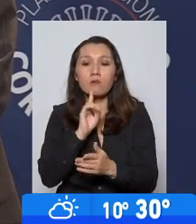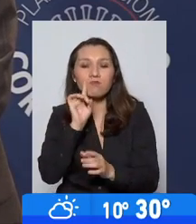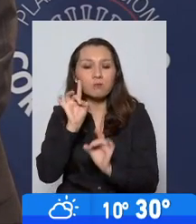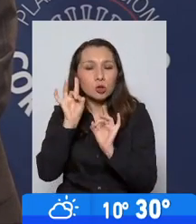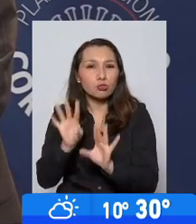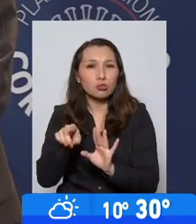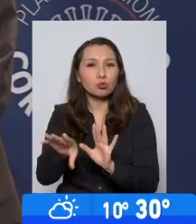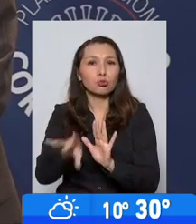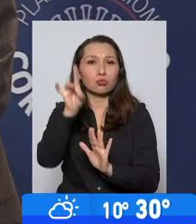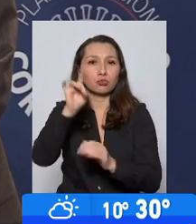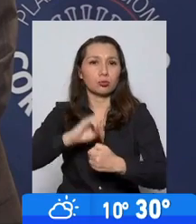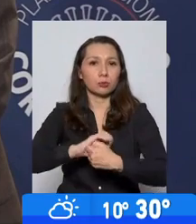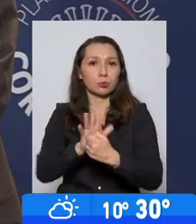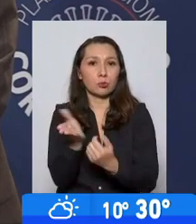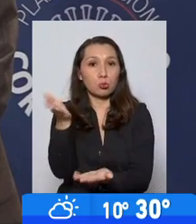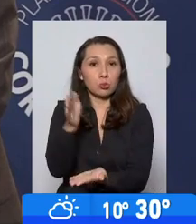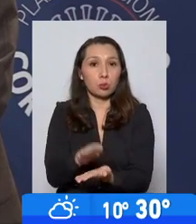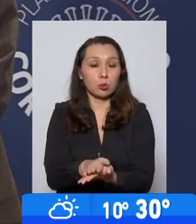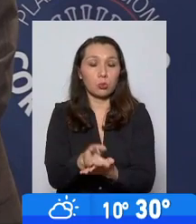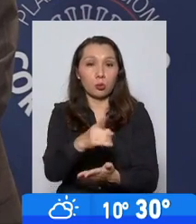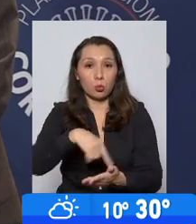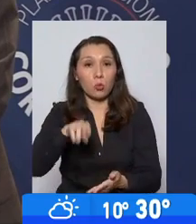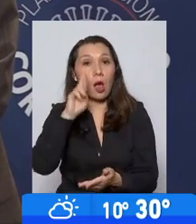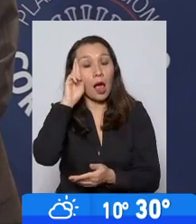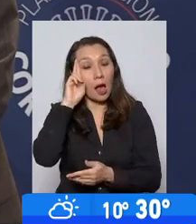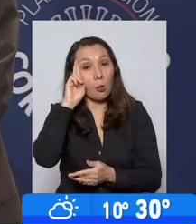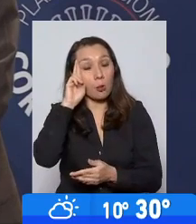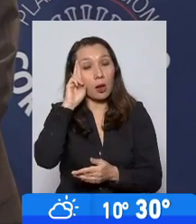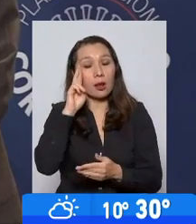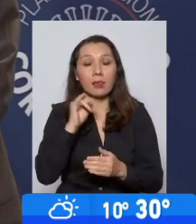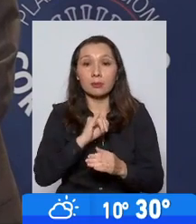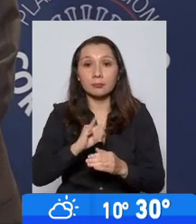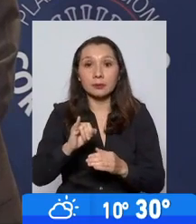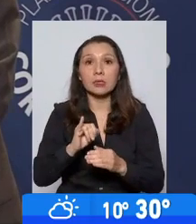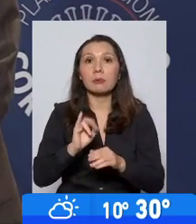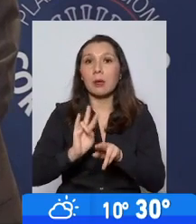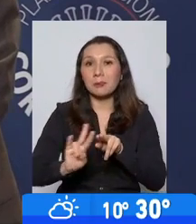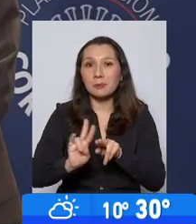a coronavirus. Ustedes recuerdan que la práctica de